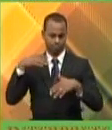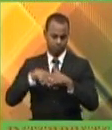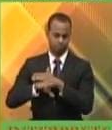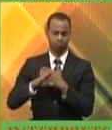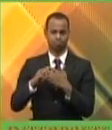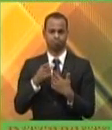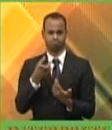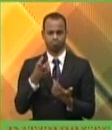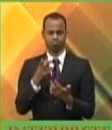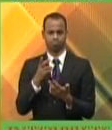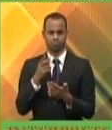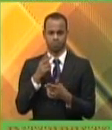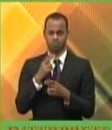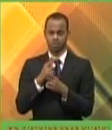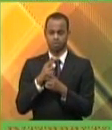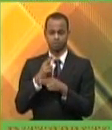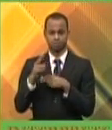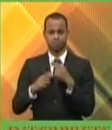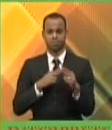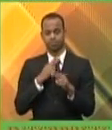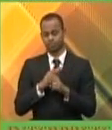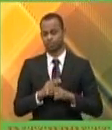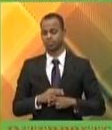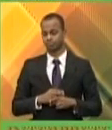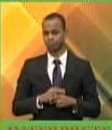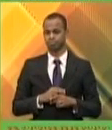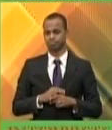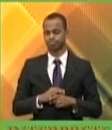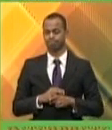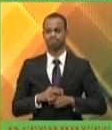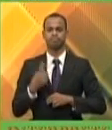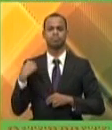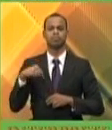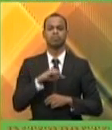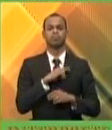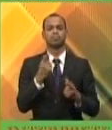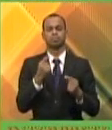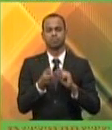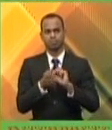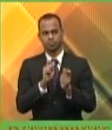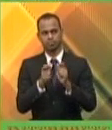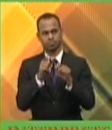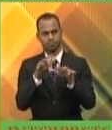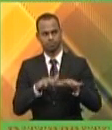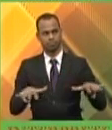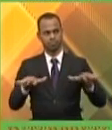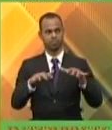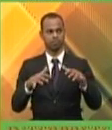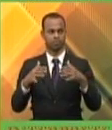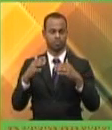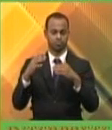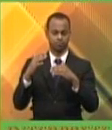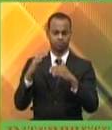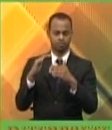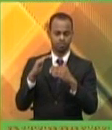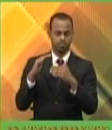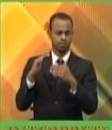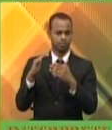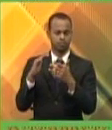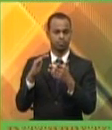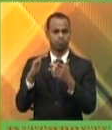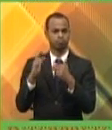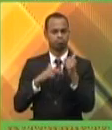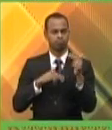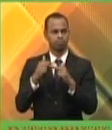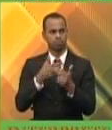por ejemplo estamos reajustando readaptando los edificios que no tienen accesibilidad adecuada